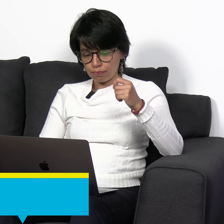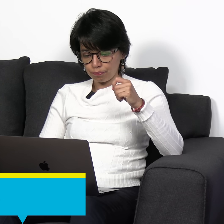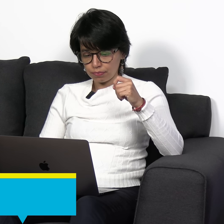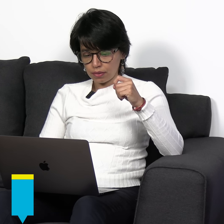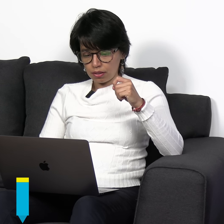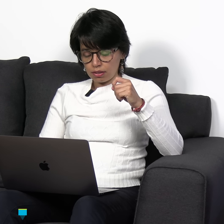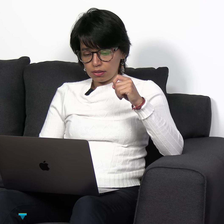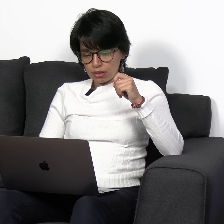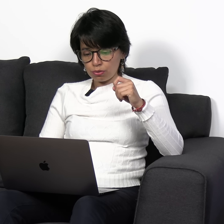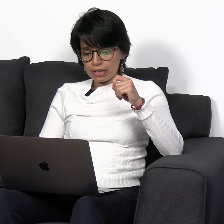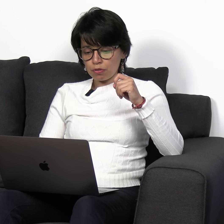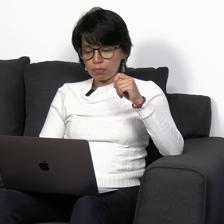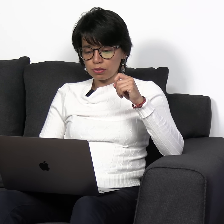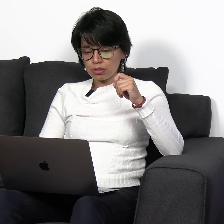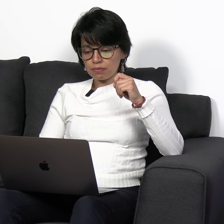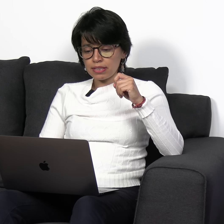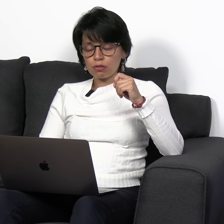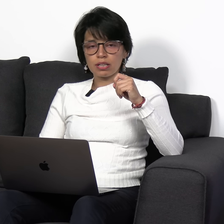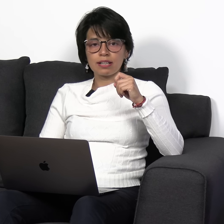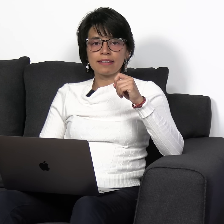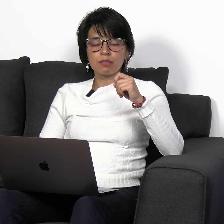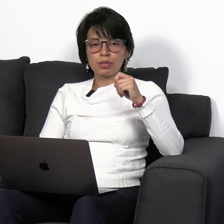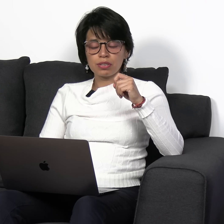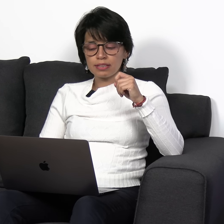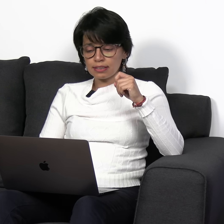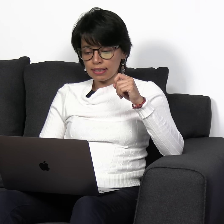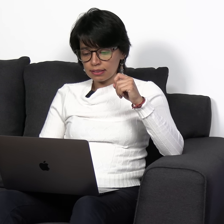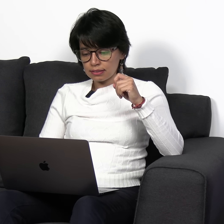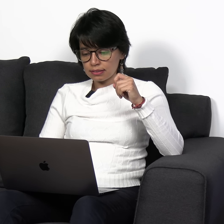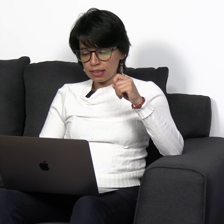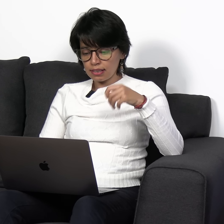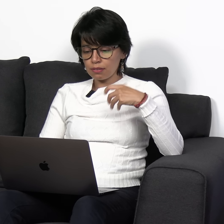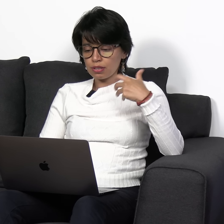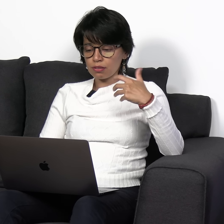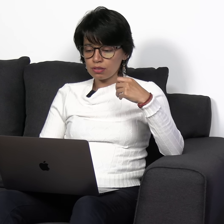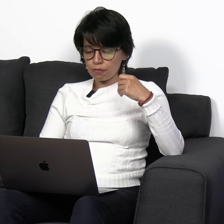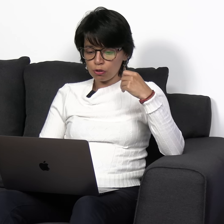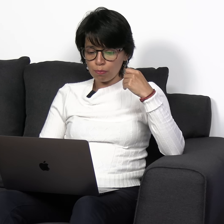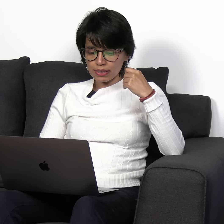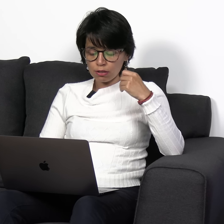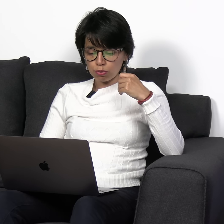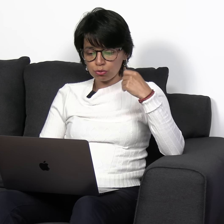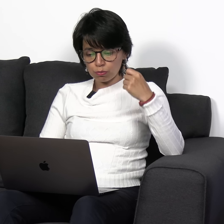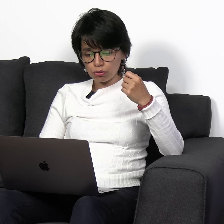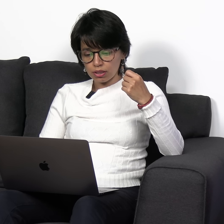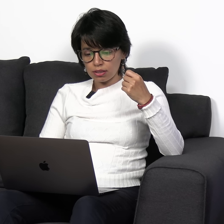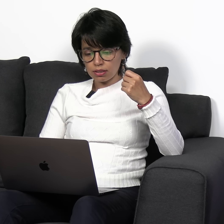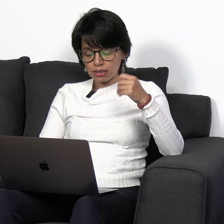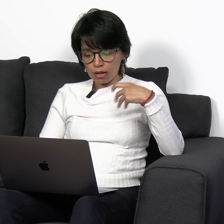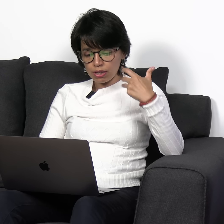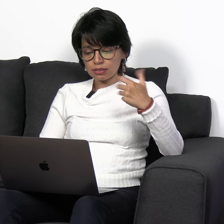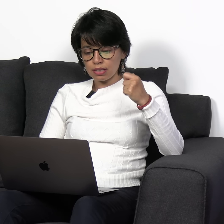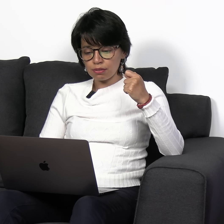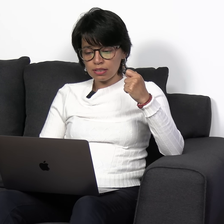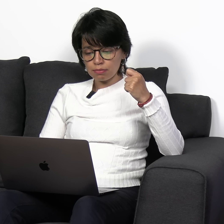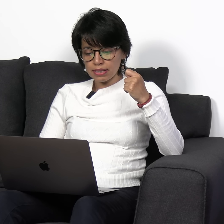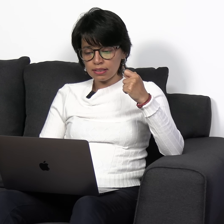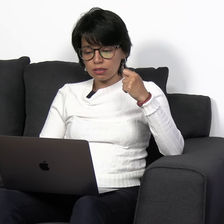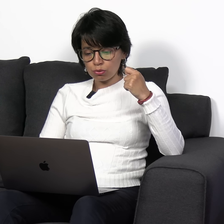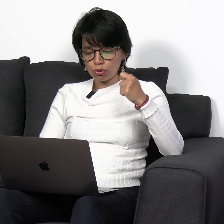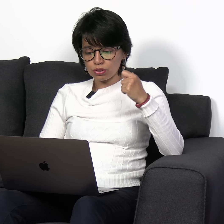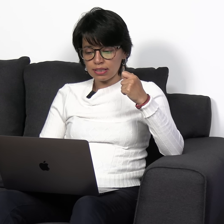gobernador. Según la información del video que relata el periodista Hernández, Gallardo Cardona fue acompañado por su esposa, la ahora senadora